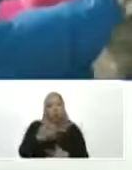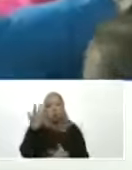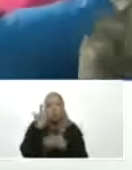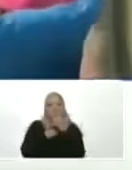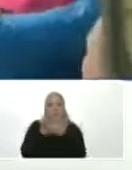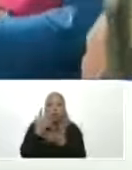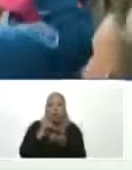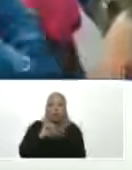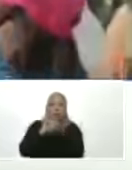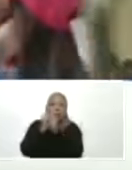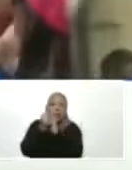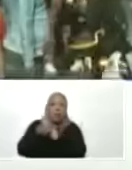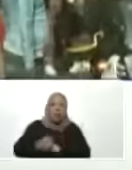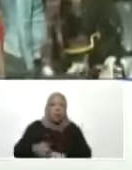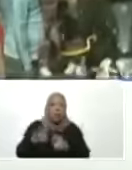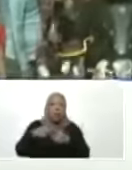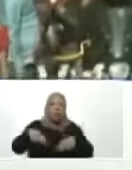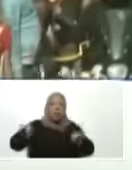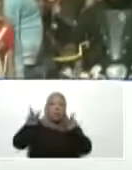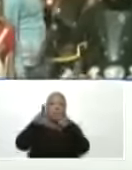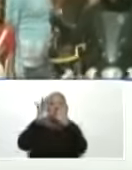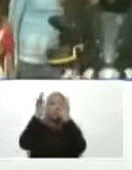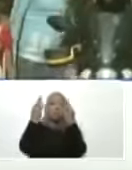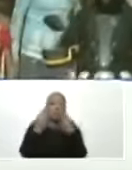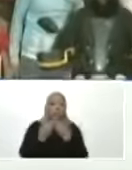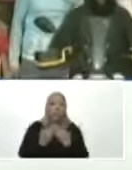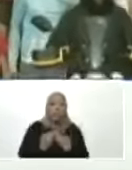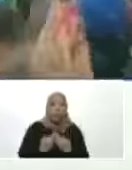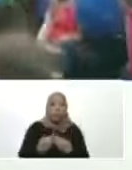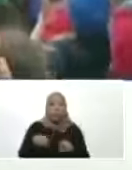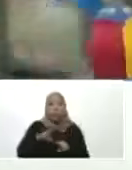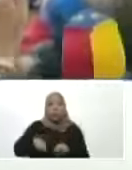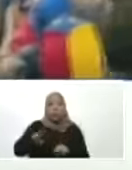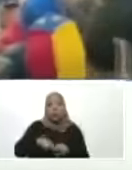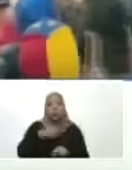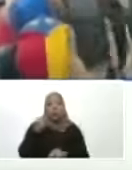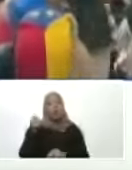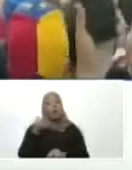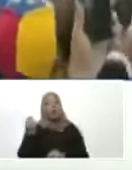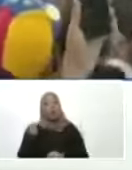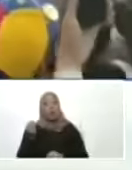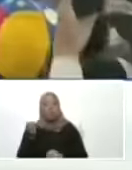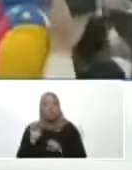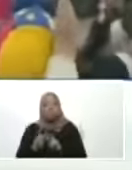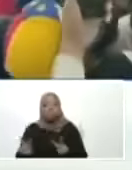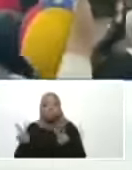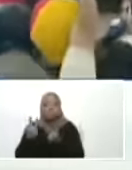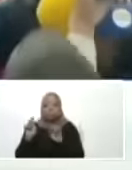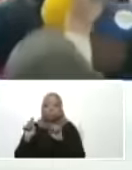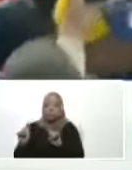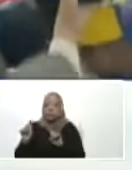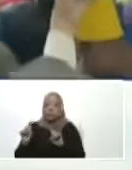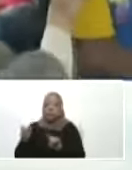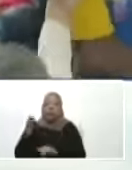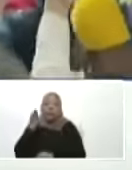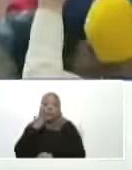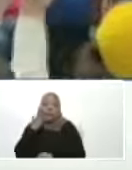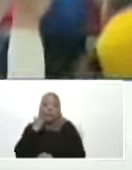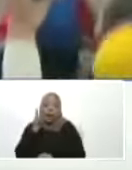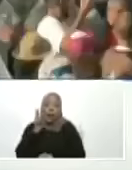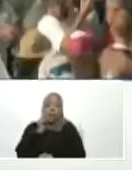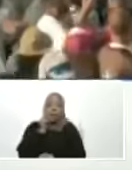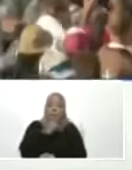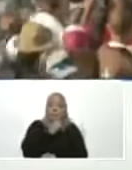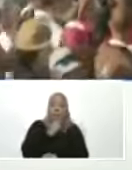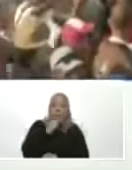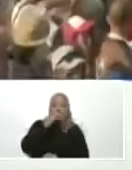familia como núcleo y los valores sobre los cuales hay que educar niños, niños y jóvenes, los valores del respeto al padre, a la madre, al